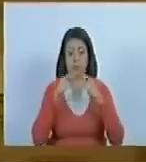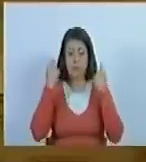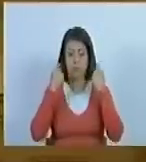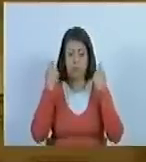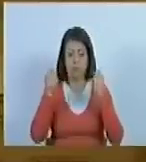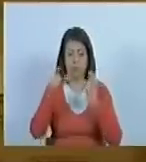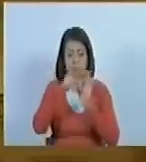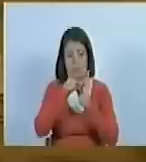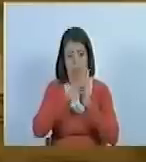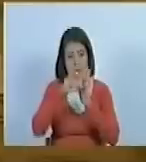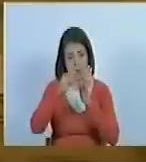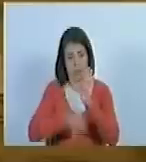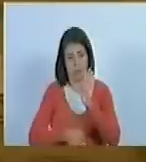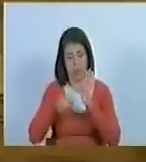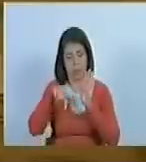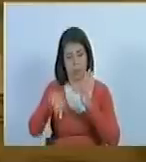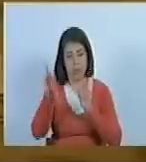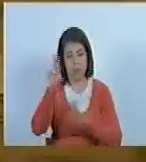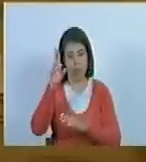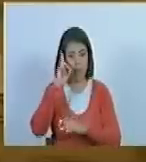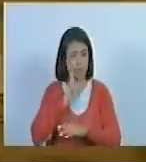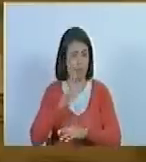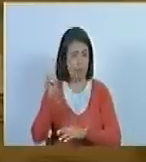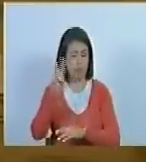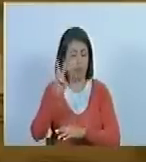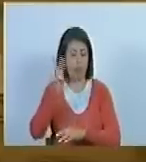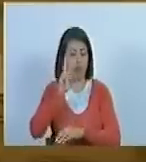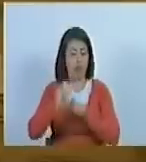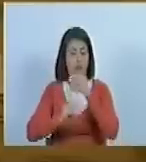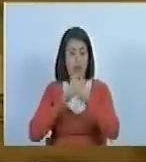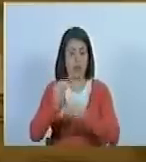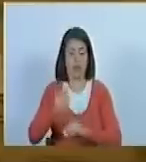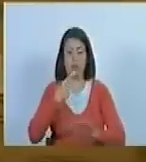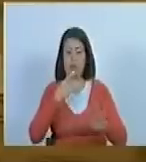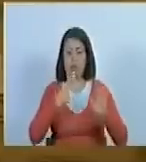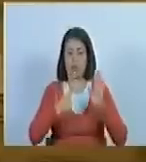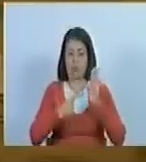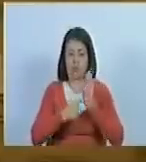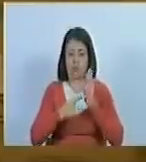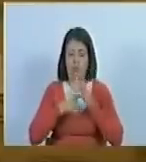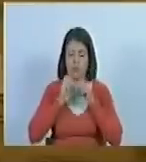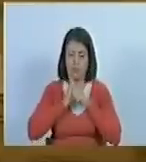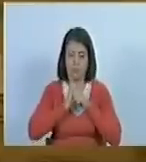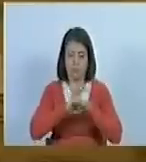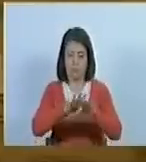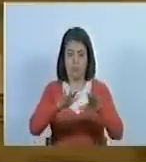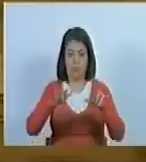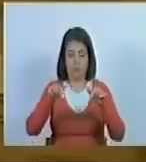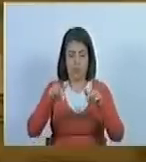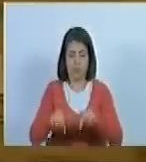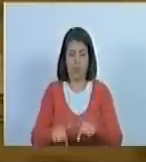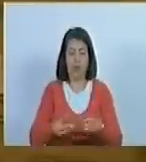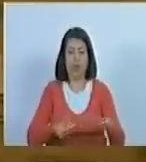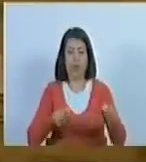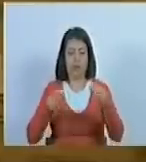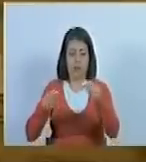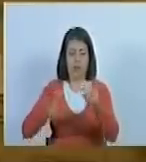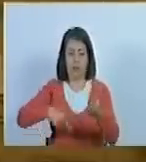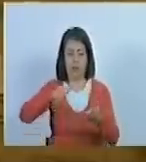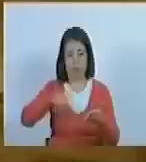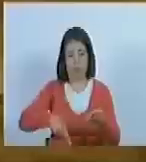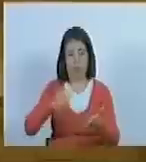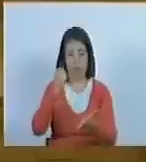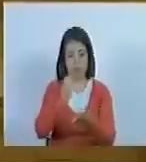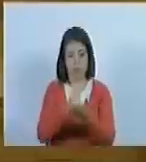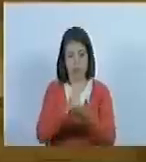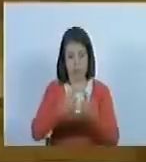presente acuerdo en la Gaceta Oficial de la República Bolivariana de Venezuela y dar máxima difusión del mismo, dado, firmado y sellado en el